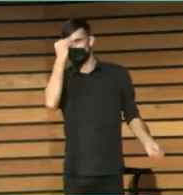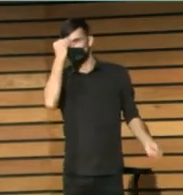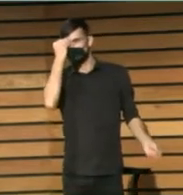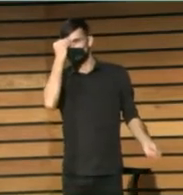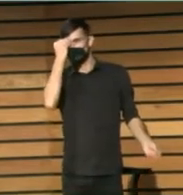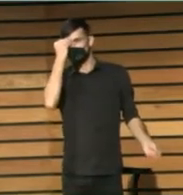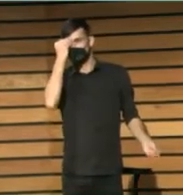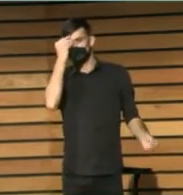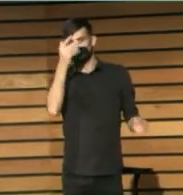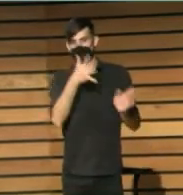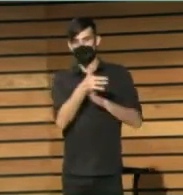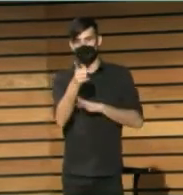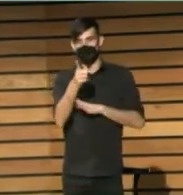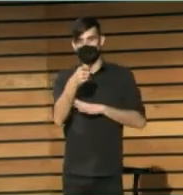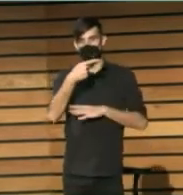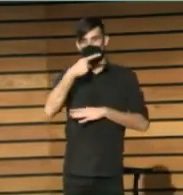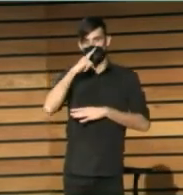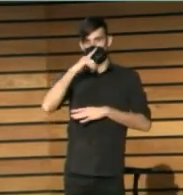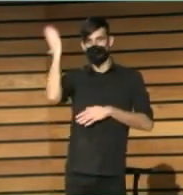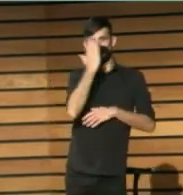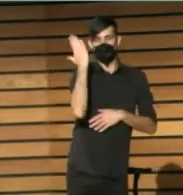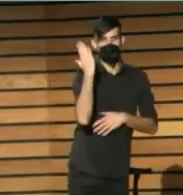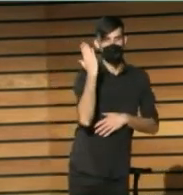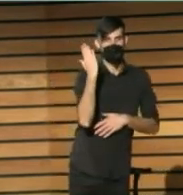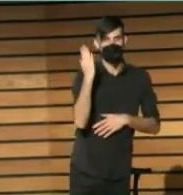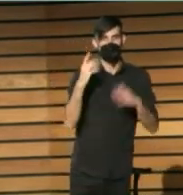se perjudicaban los dátiles.